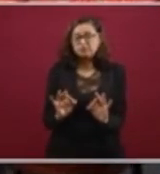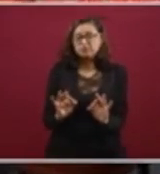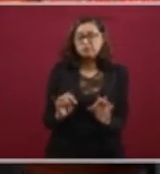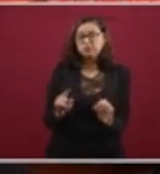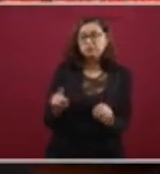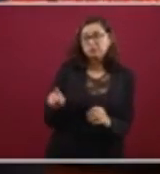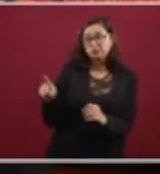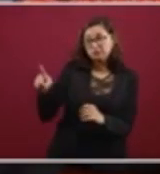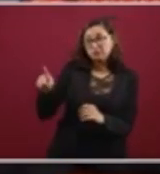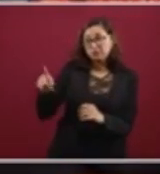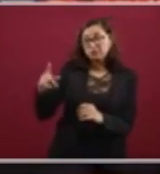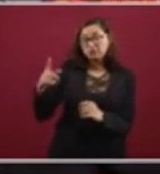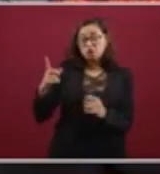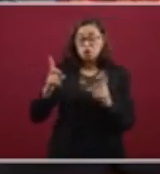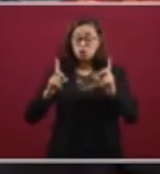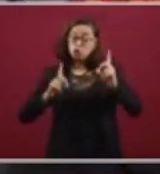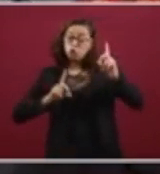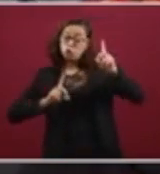duda ni